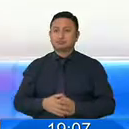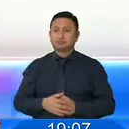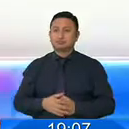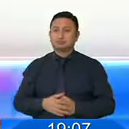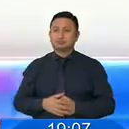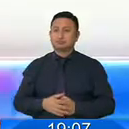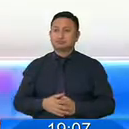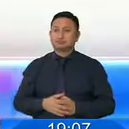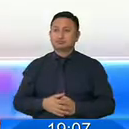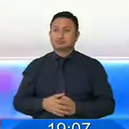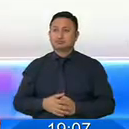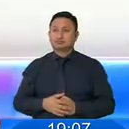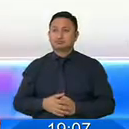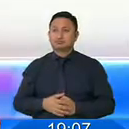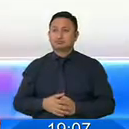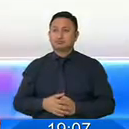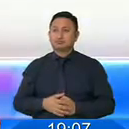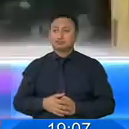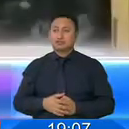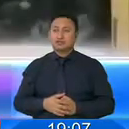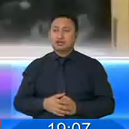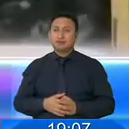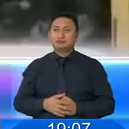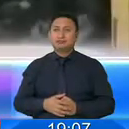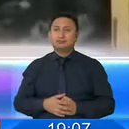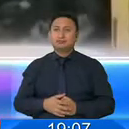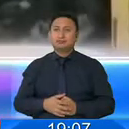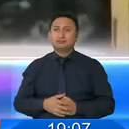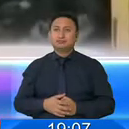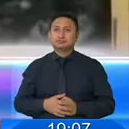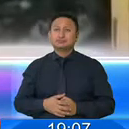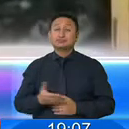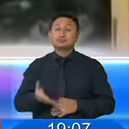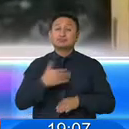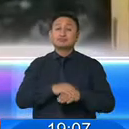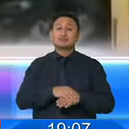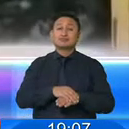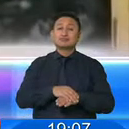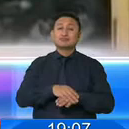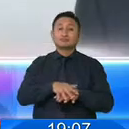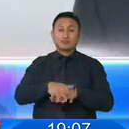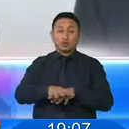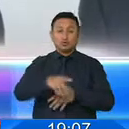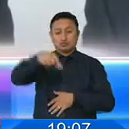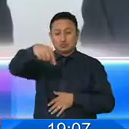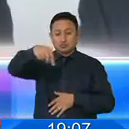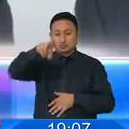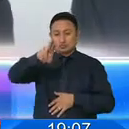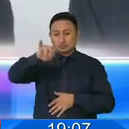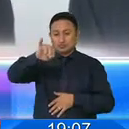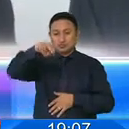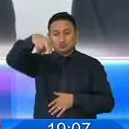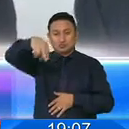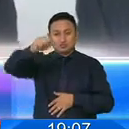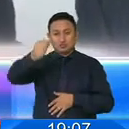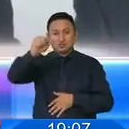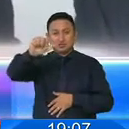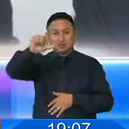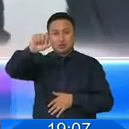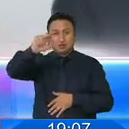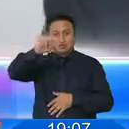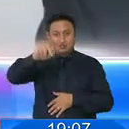el 40% de la sentencia de 10 años por el triple crimen en Quinza Loma, provincia de Los Ríos, el ex asambleísta Galo Lara goza